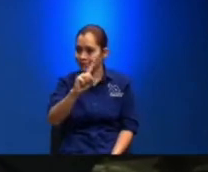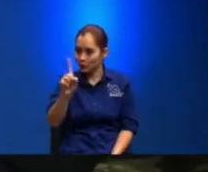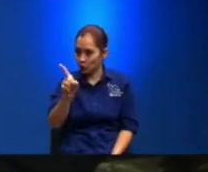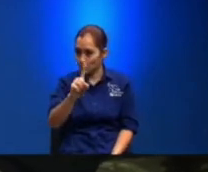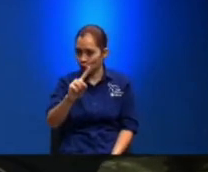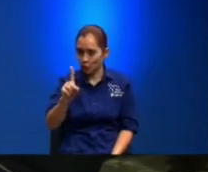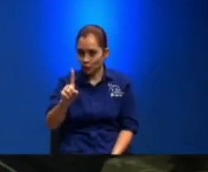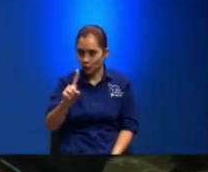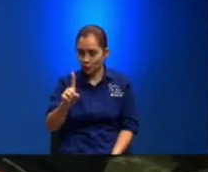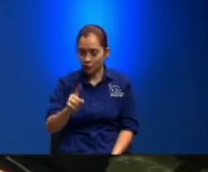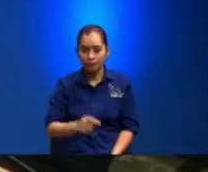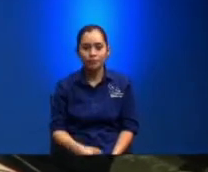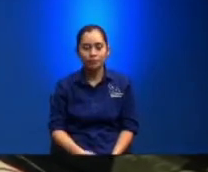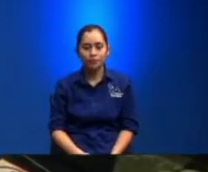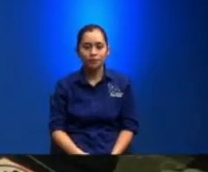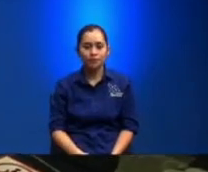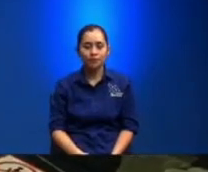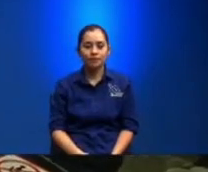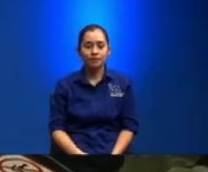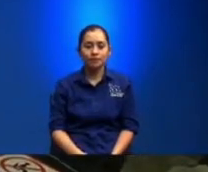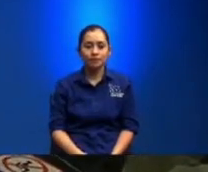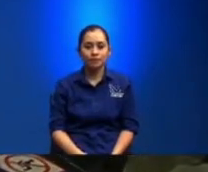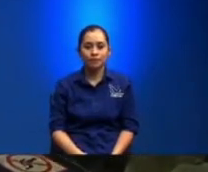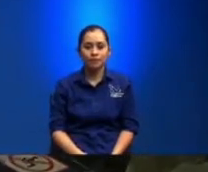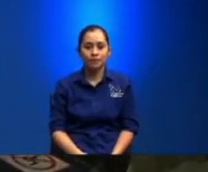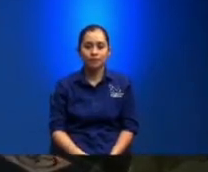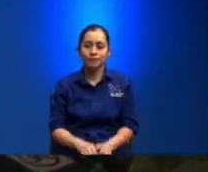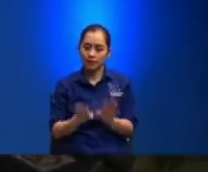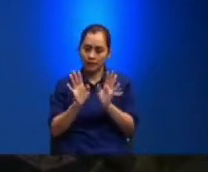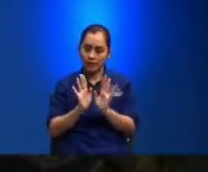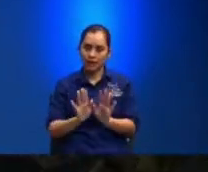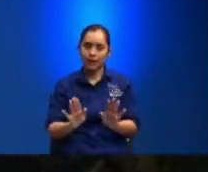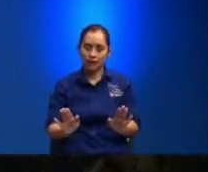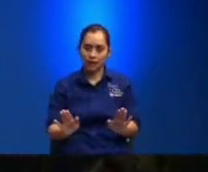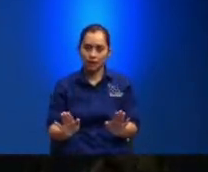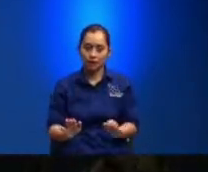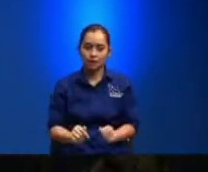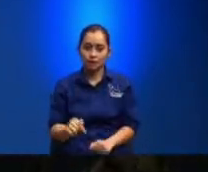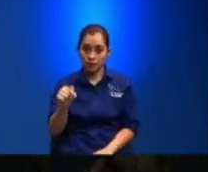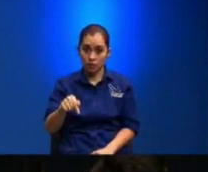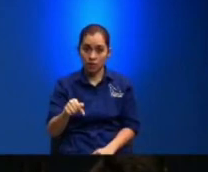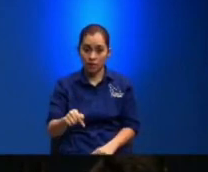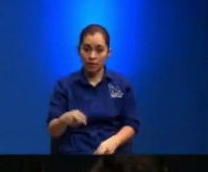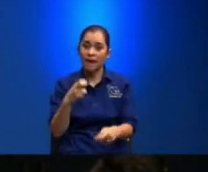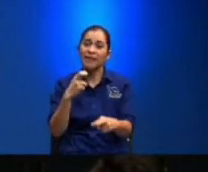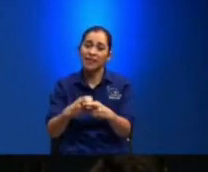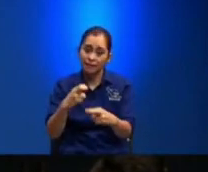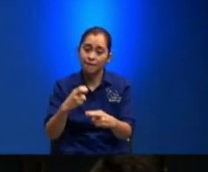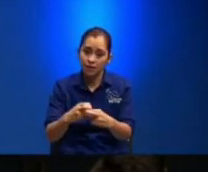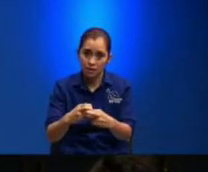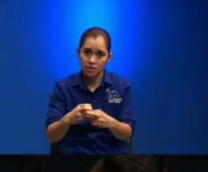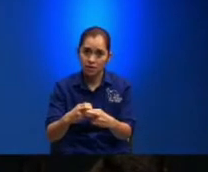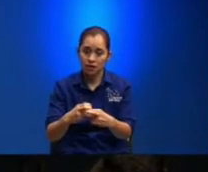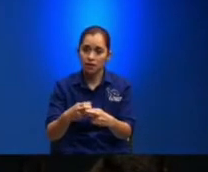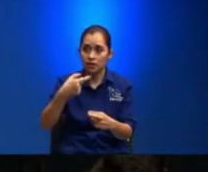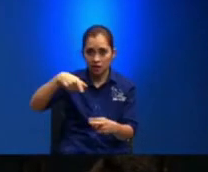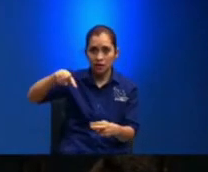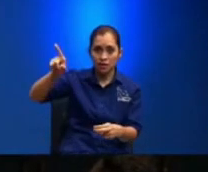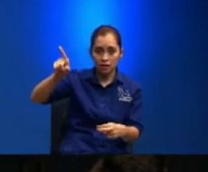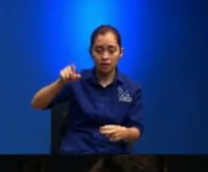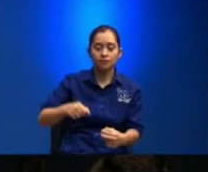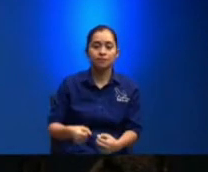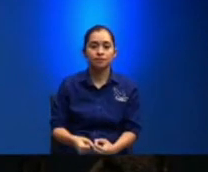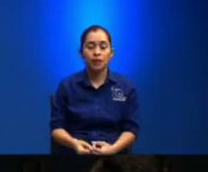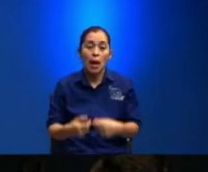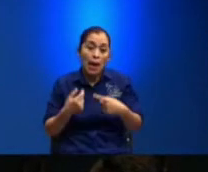pero pues arriesgaron menos arriesgaron menos bueno pero la cosa es la siguiente y ni nuestra gente se va